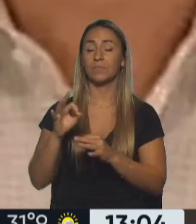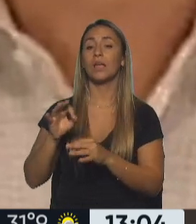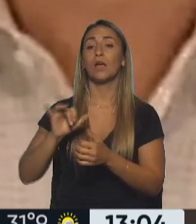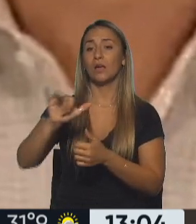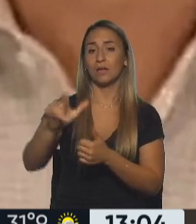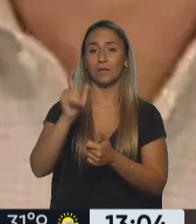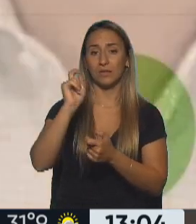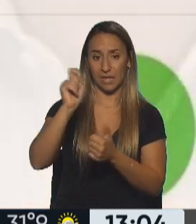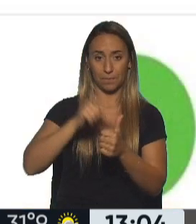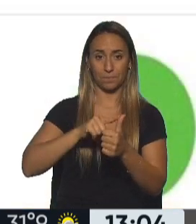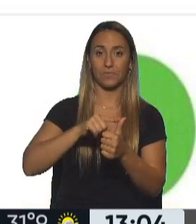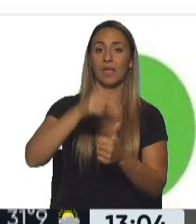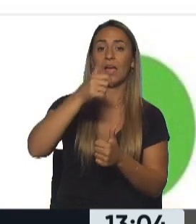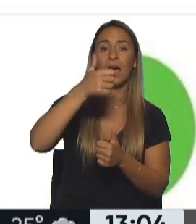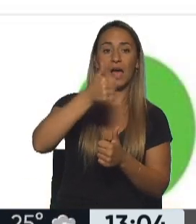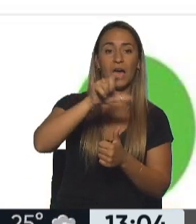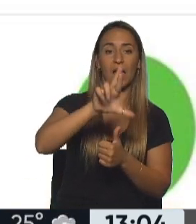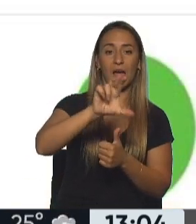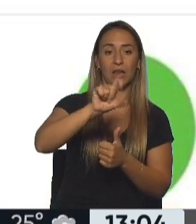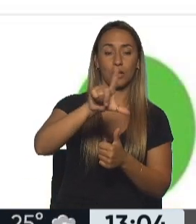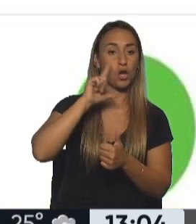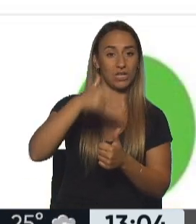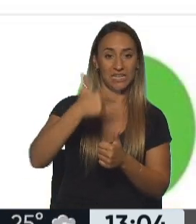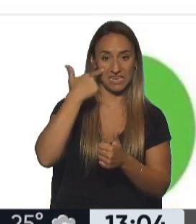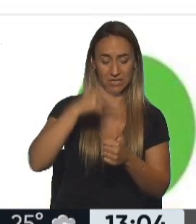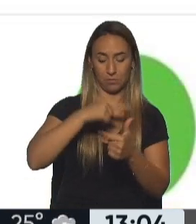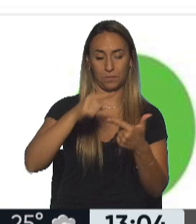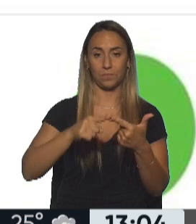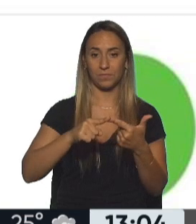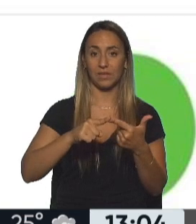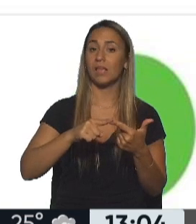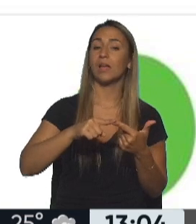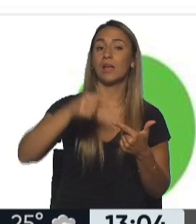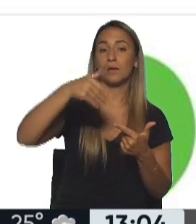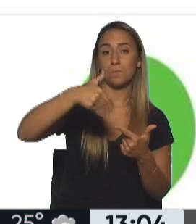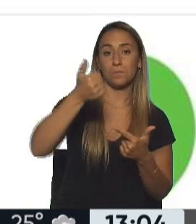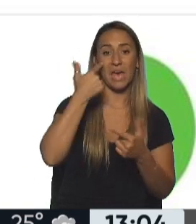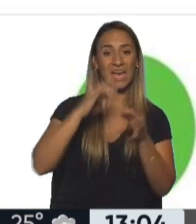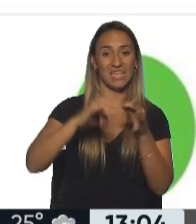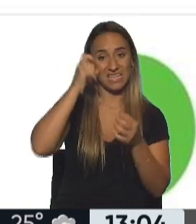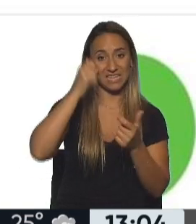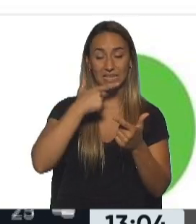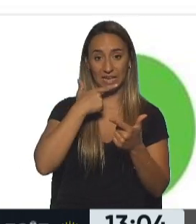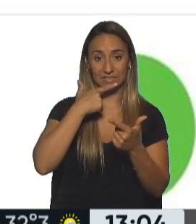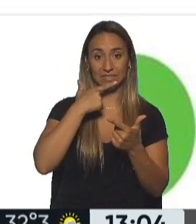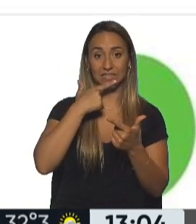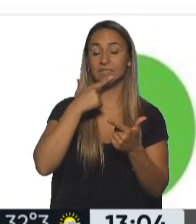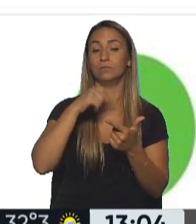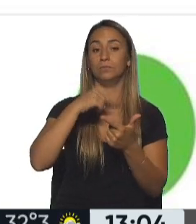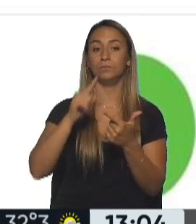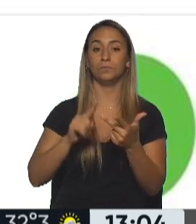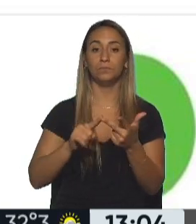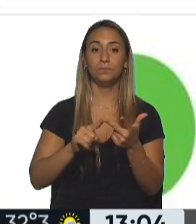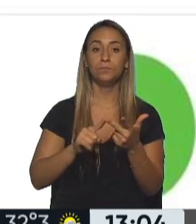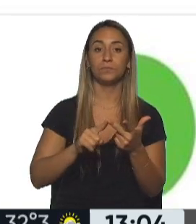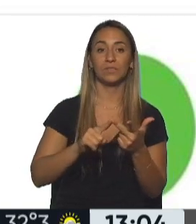Julián hercolini titular del juzgado nacional en lo criminal y Correccional número diez Carlos Alberto maiques juez de la cámara Federal de casación penal